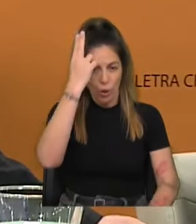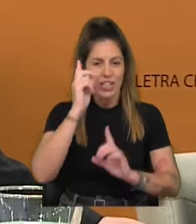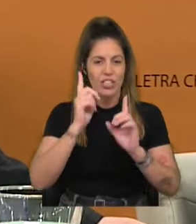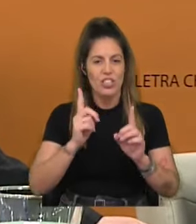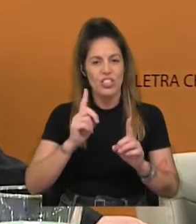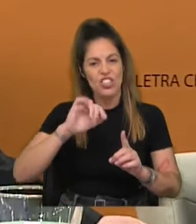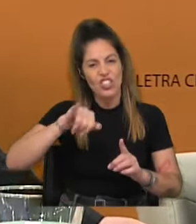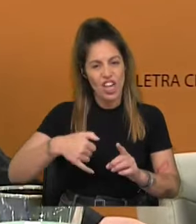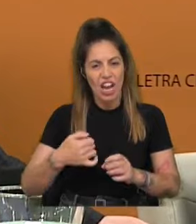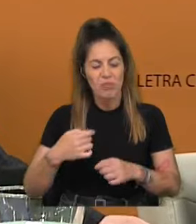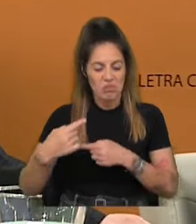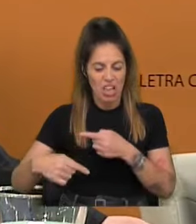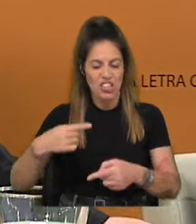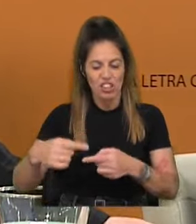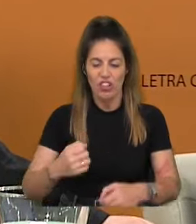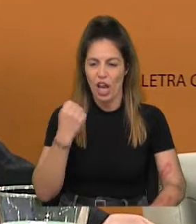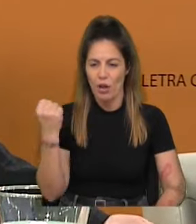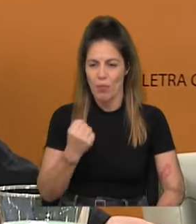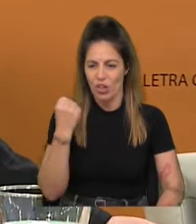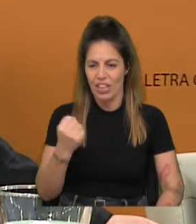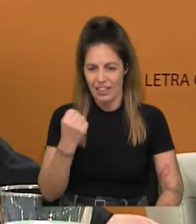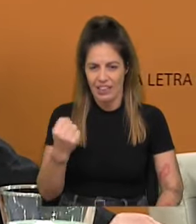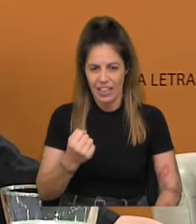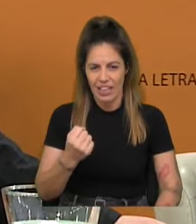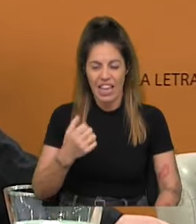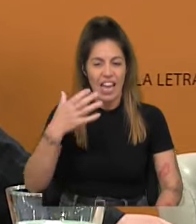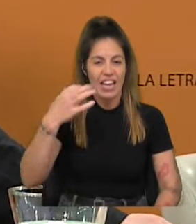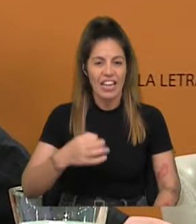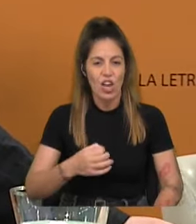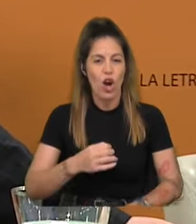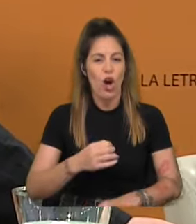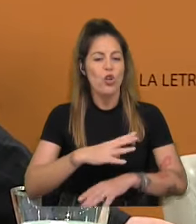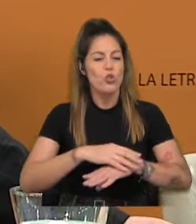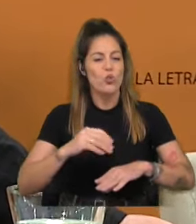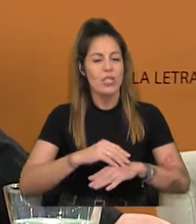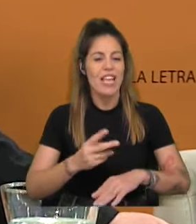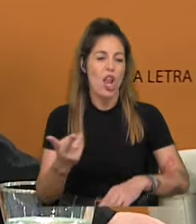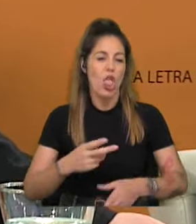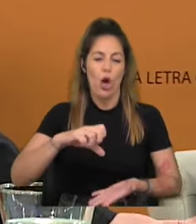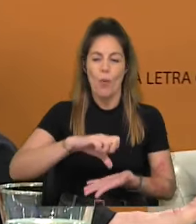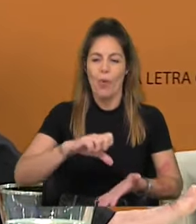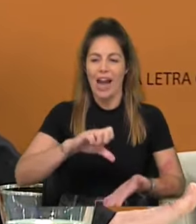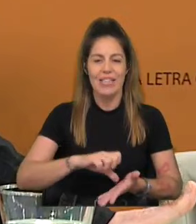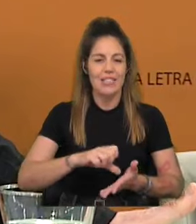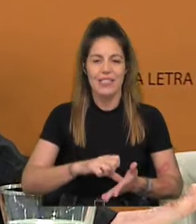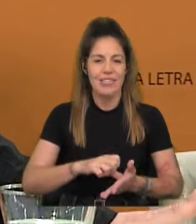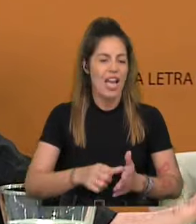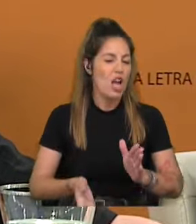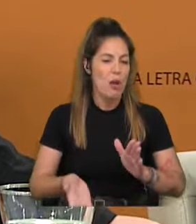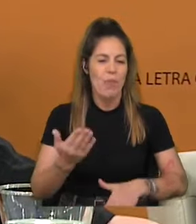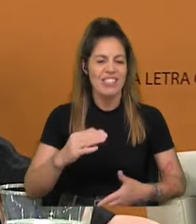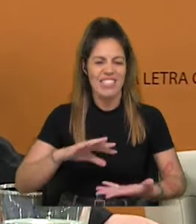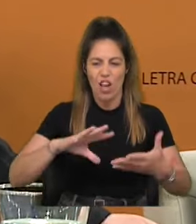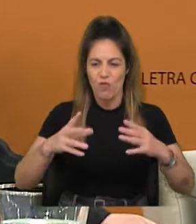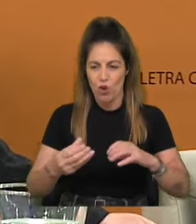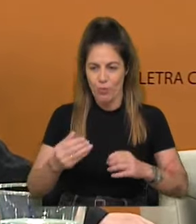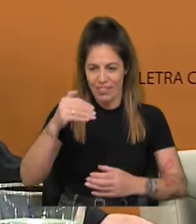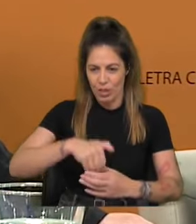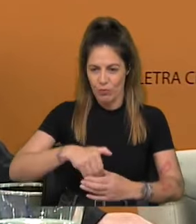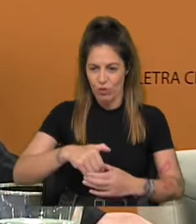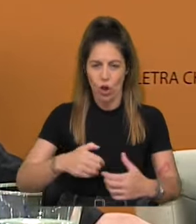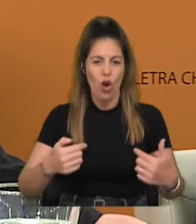una trayectoria importante no lo dirá botinelli pero creo que con Suiza somos países que ejercitamos ese mecanismo me